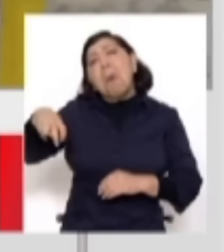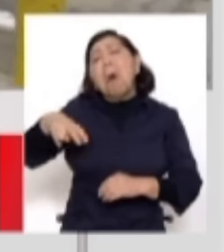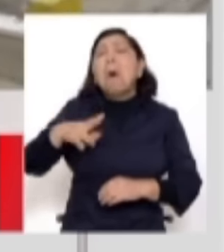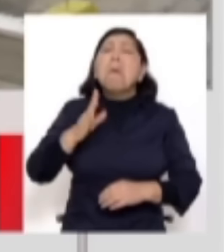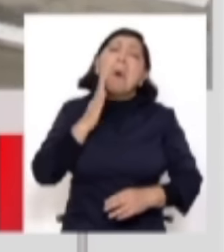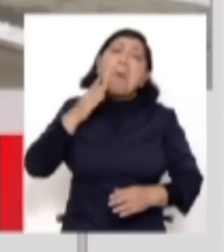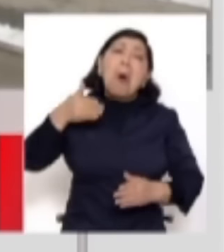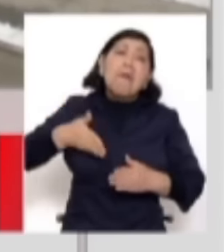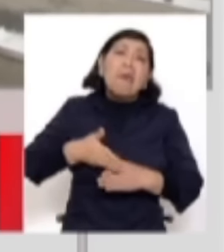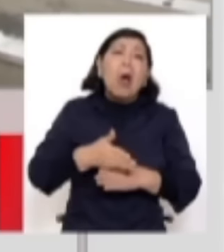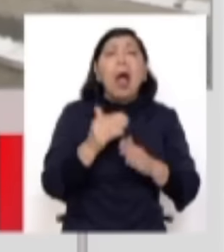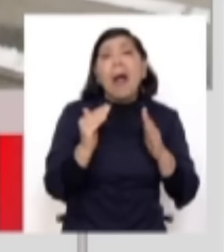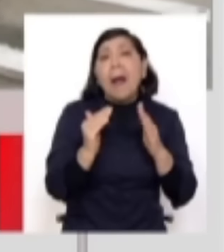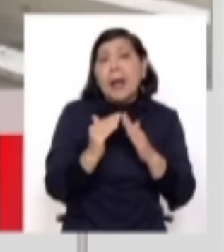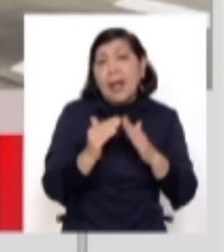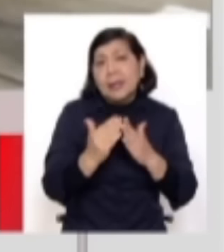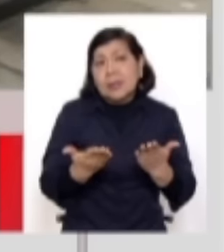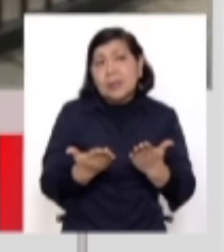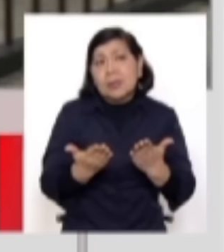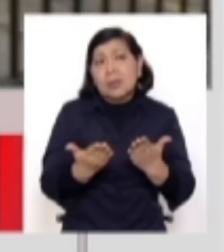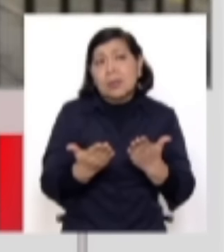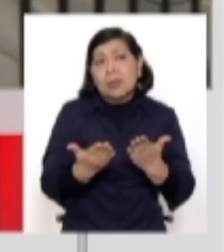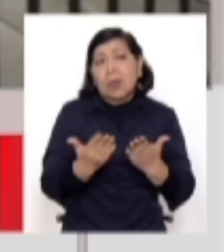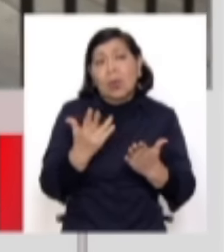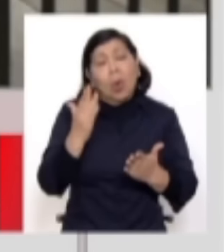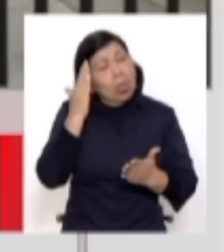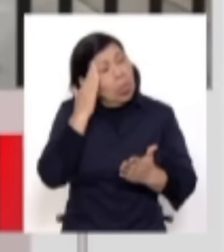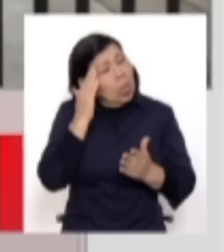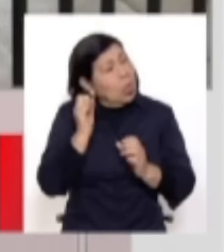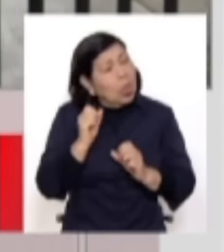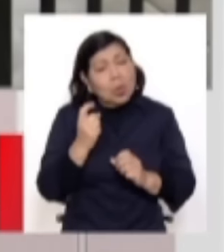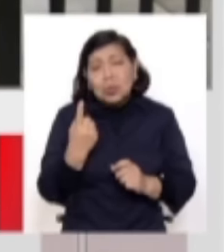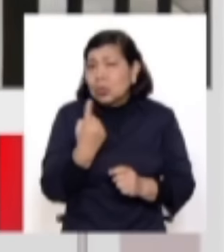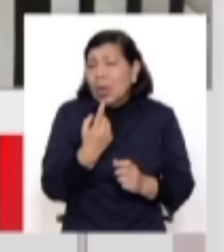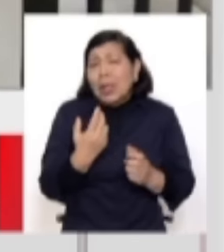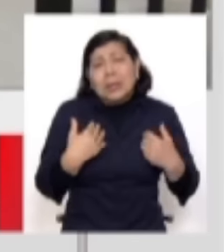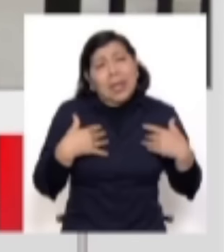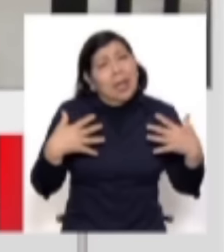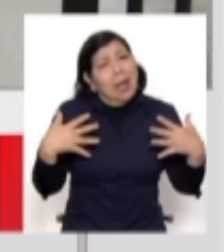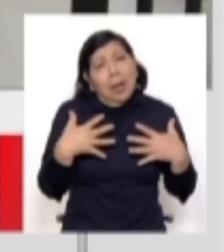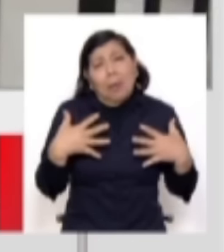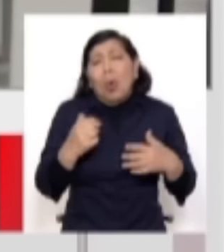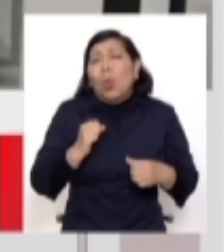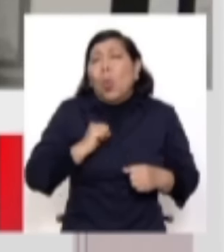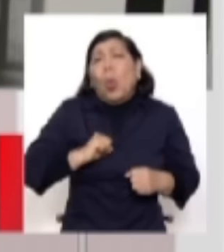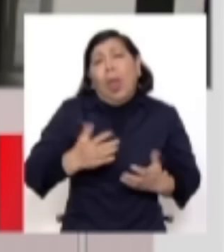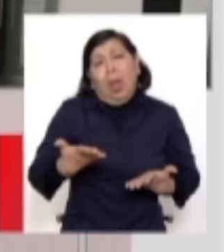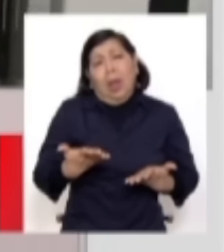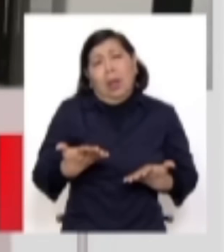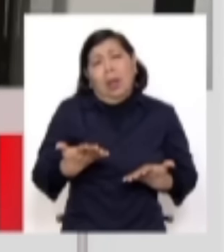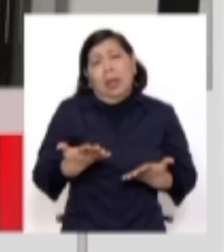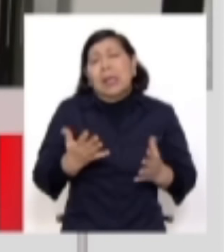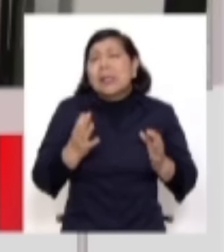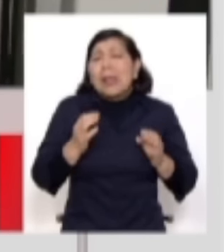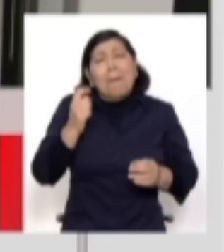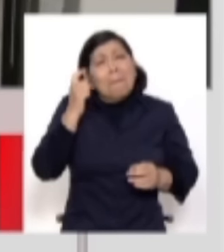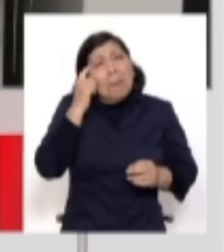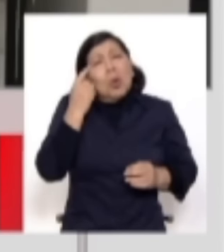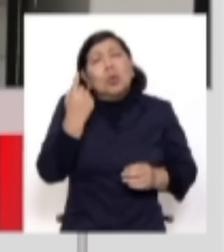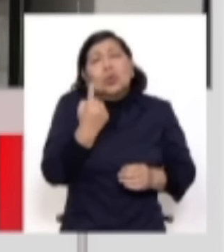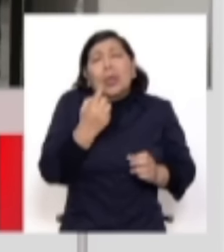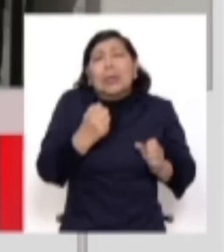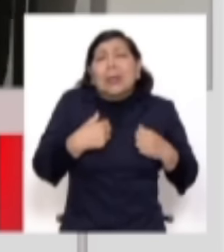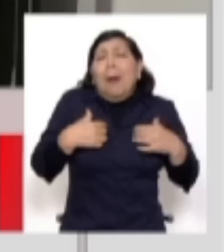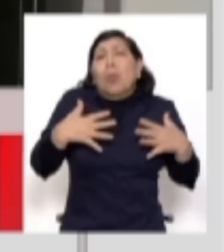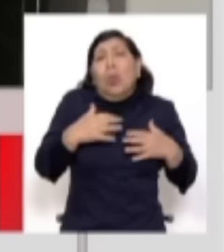zona. Entonces mi hijo va 3 noches que no puede dormir solo, está nervioso, siempre piensa que está